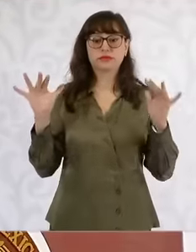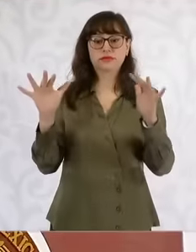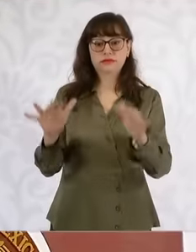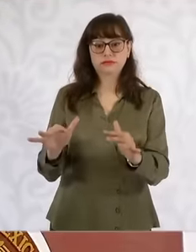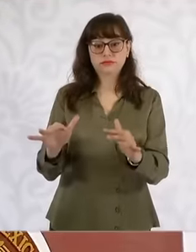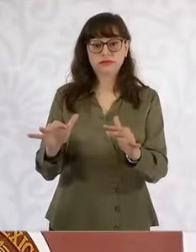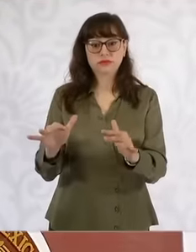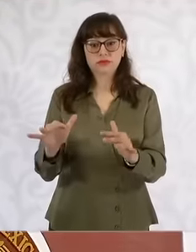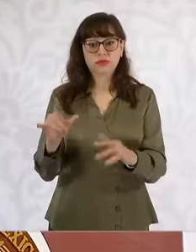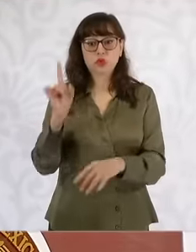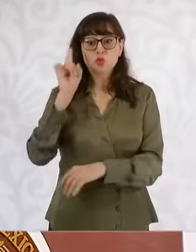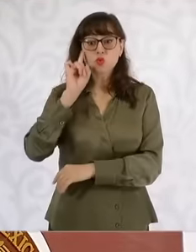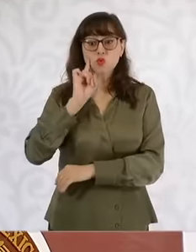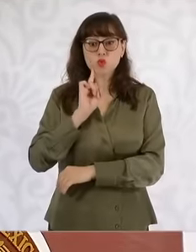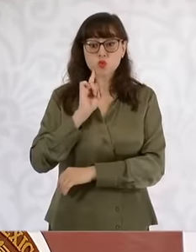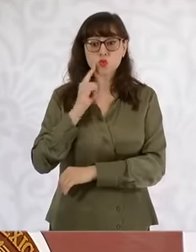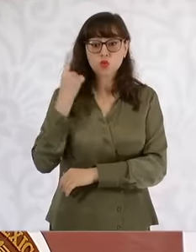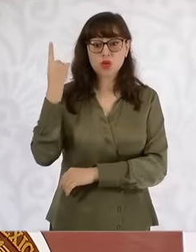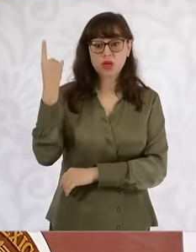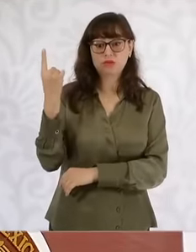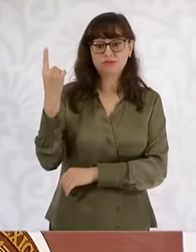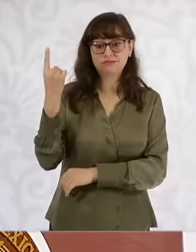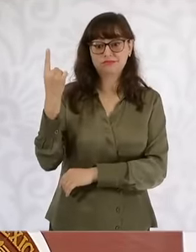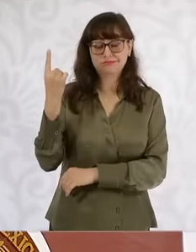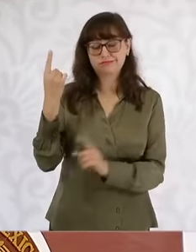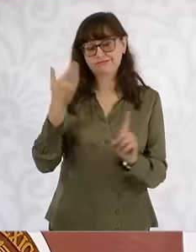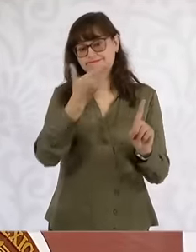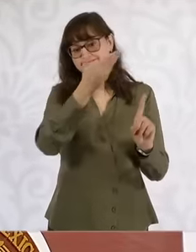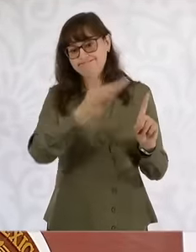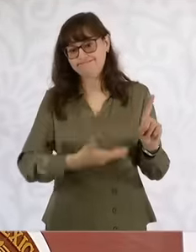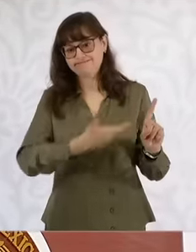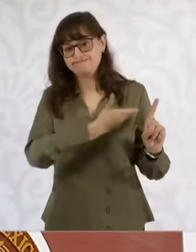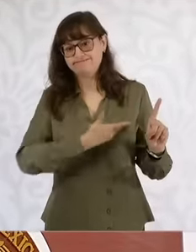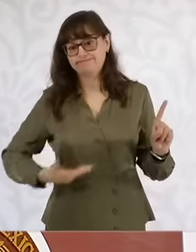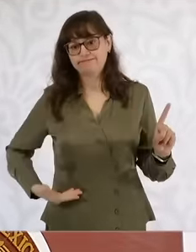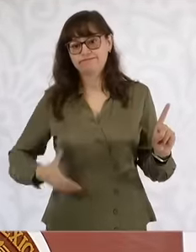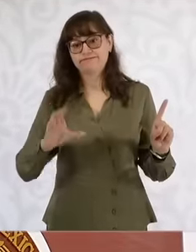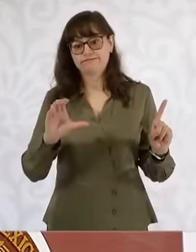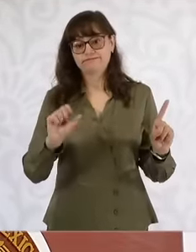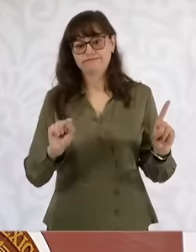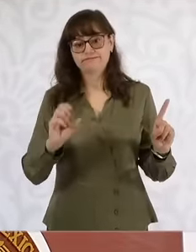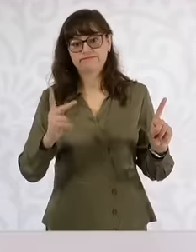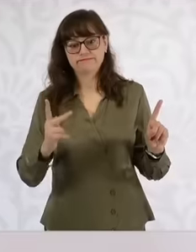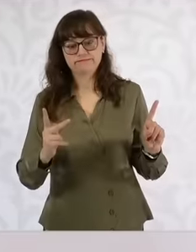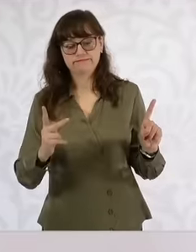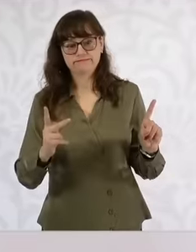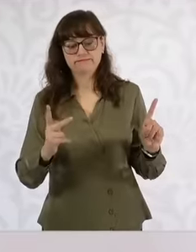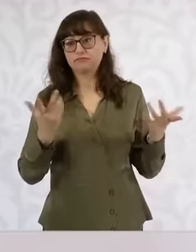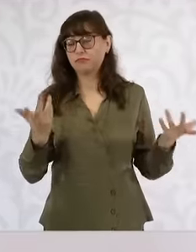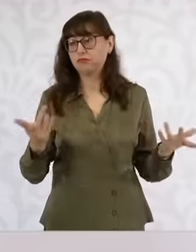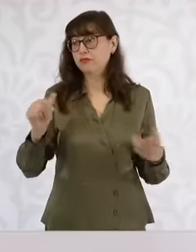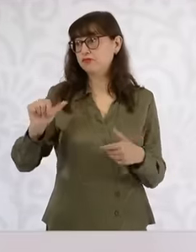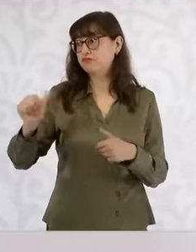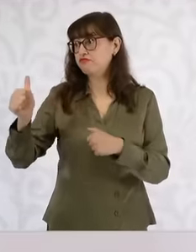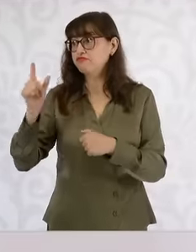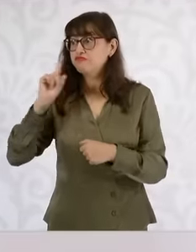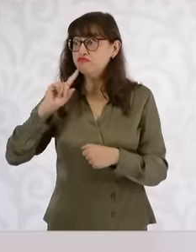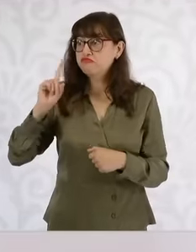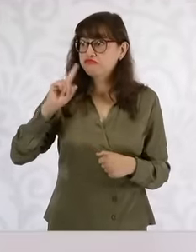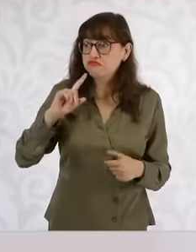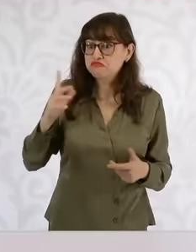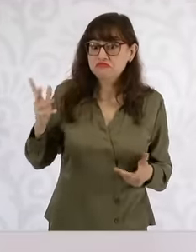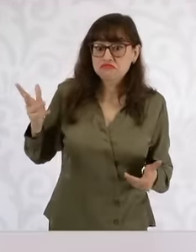única mujer que ha confirmado es la presidenta Sheinbaum de México. No habría la